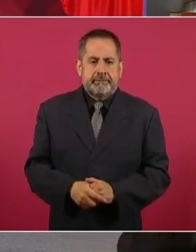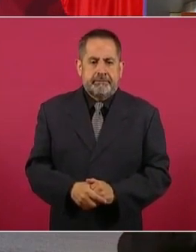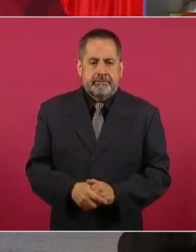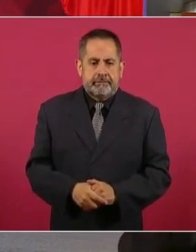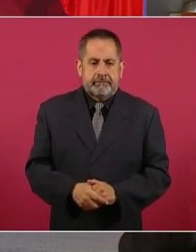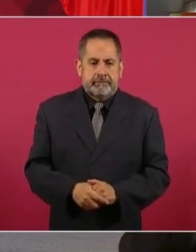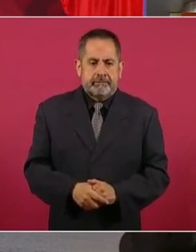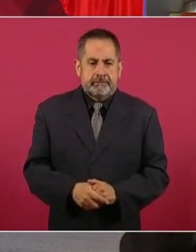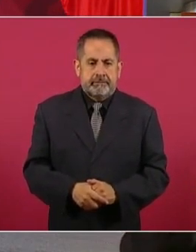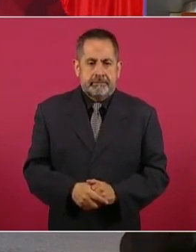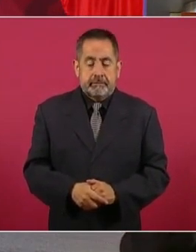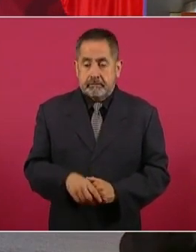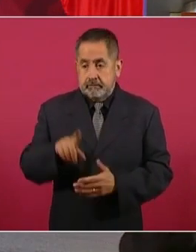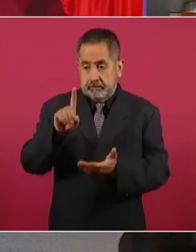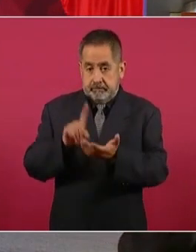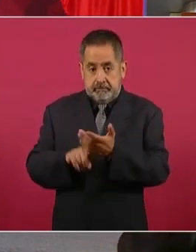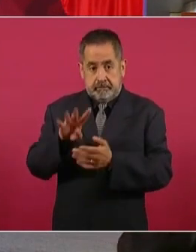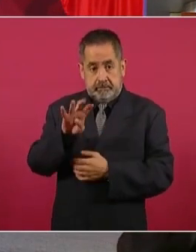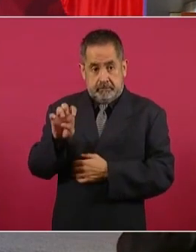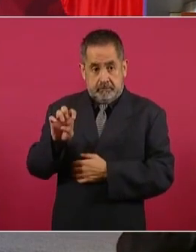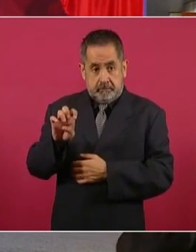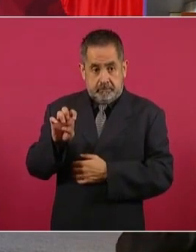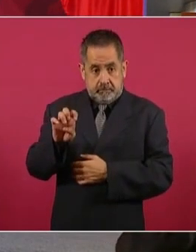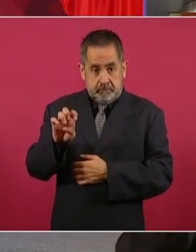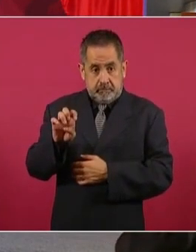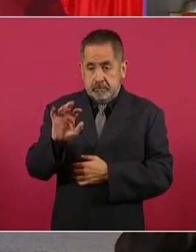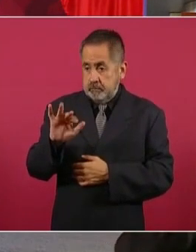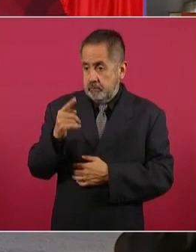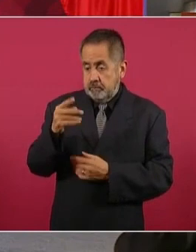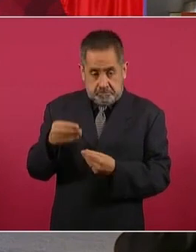35 de